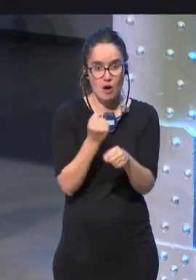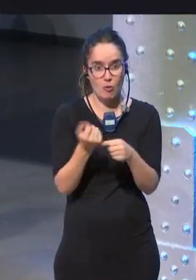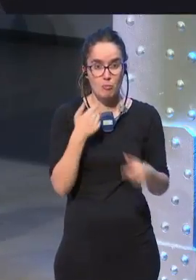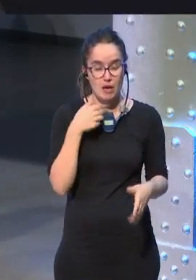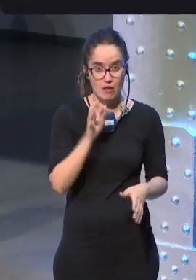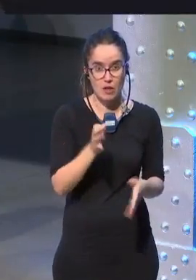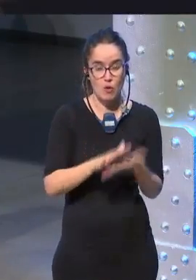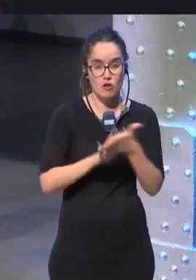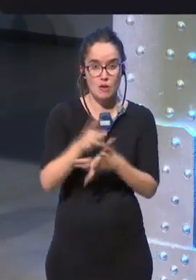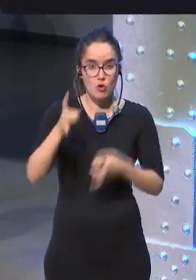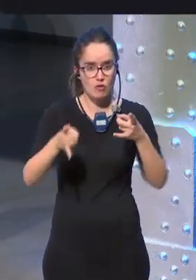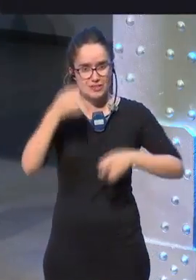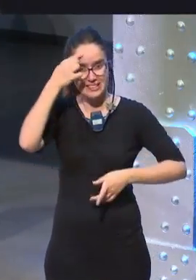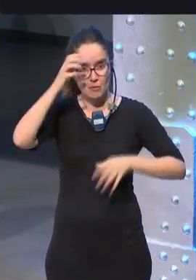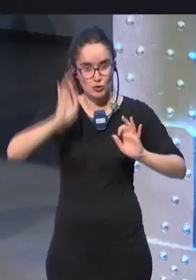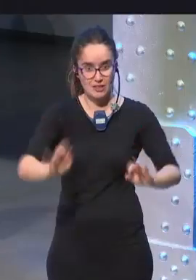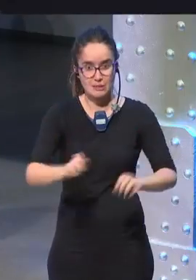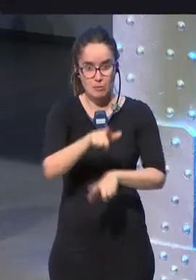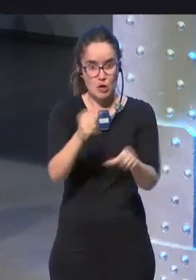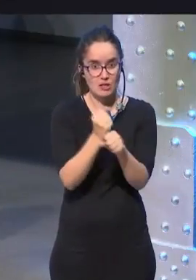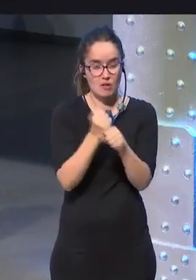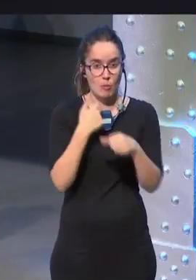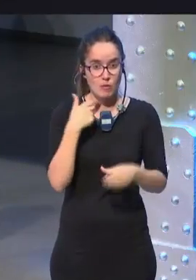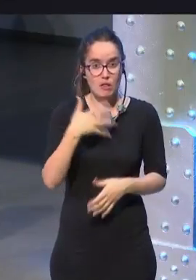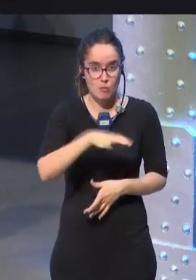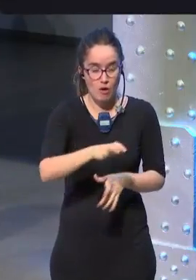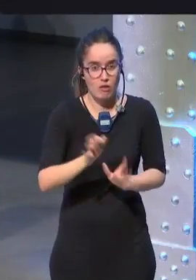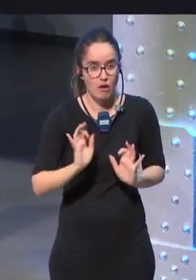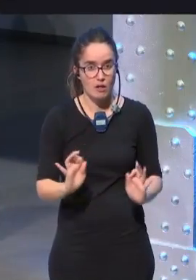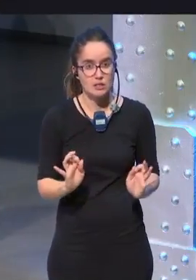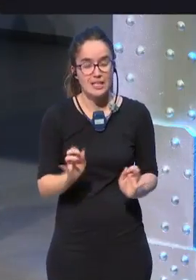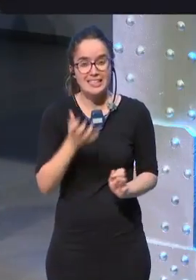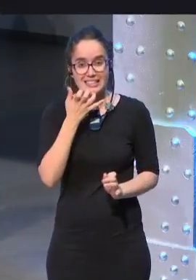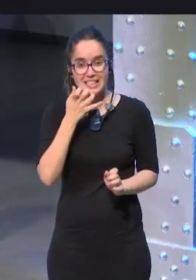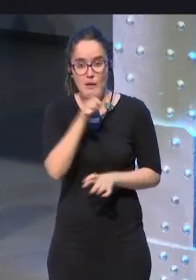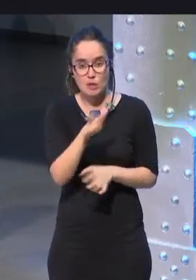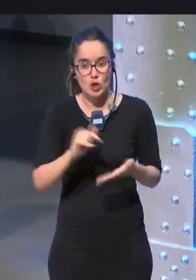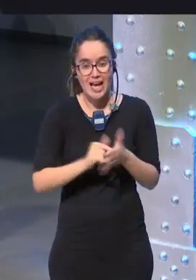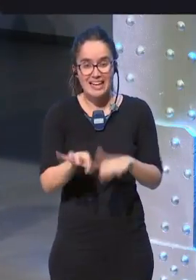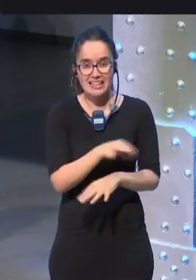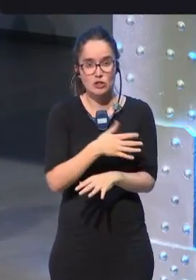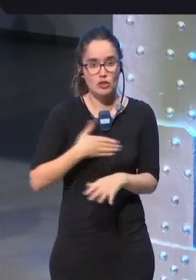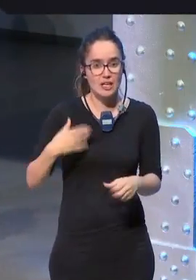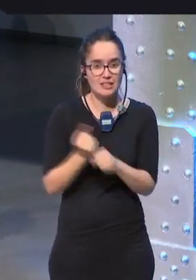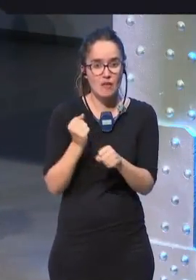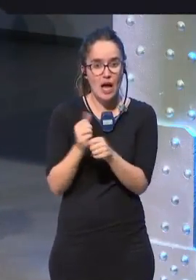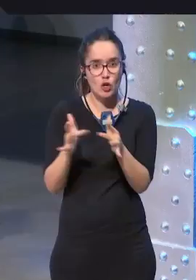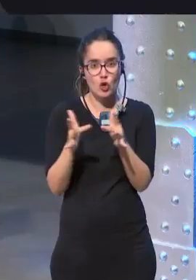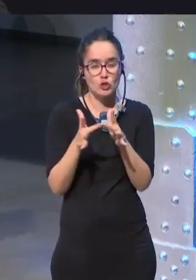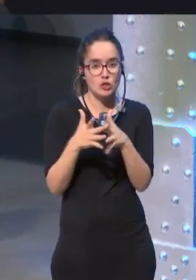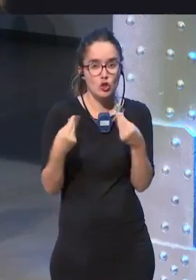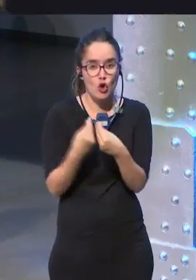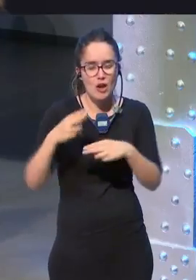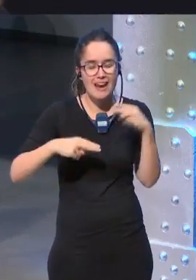cabeza cuando hablamos de robots. Y si el arquitecto quiere trabajar más en contacto con la